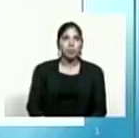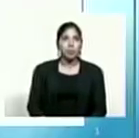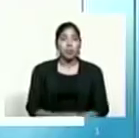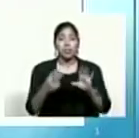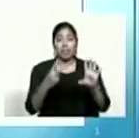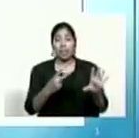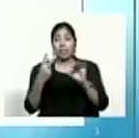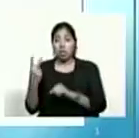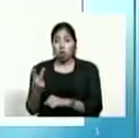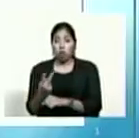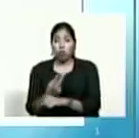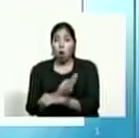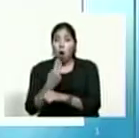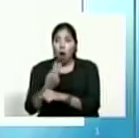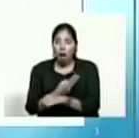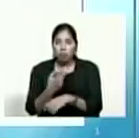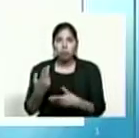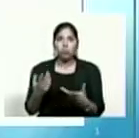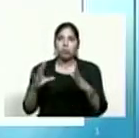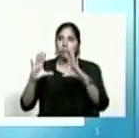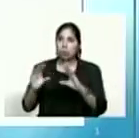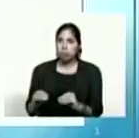El día 8 de marzo.